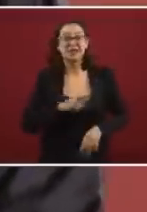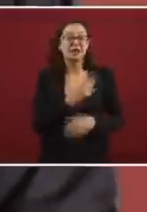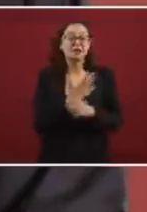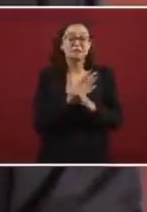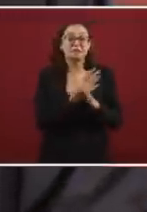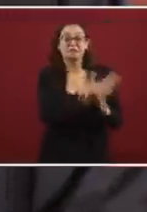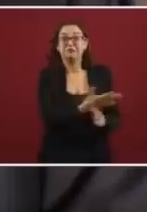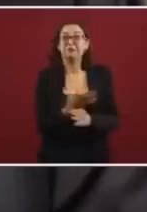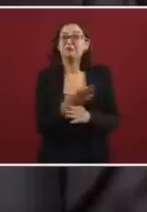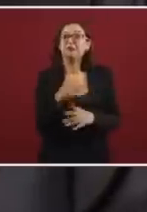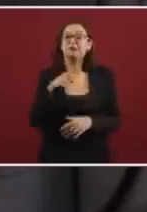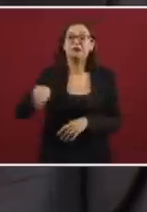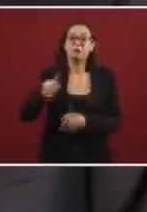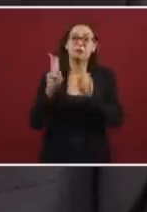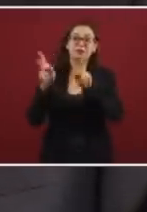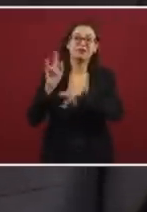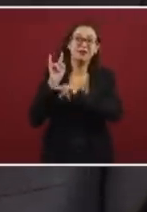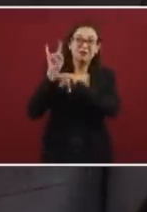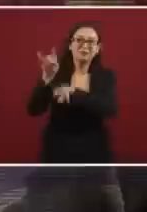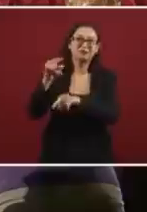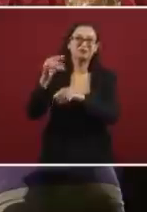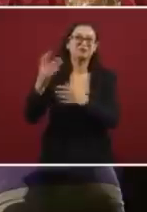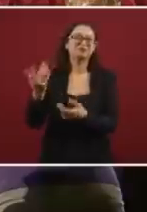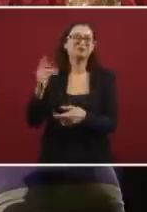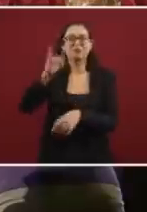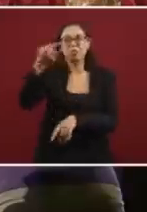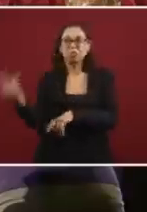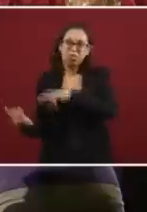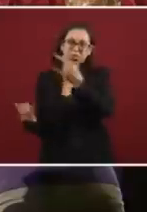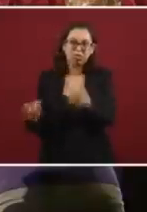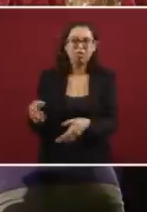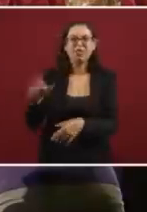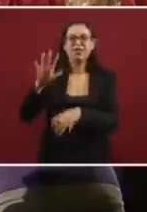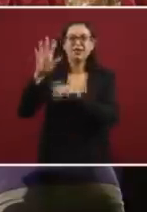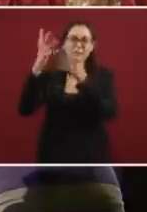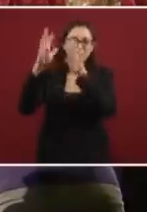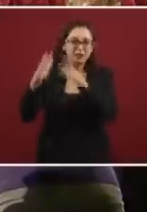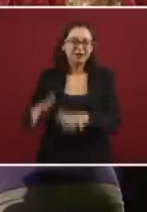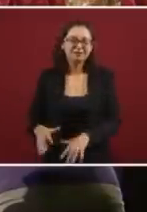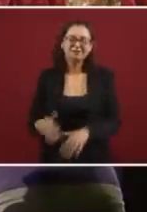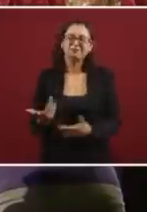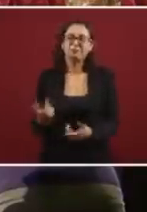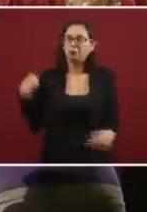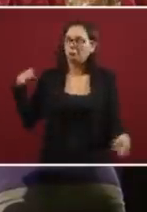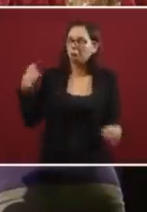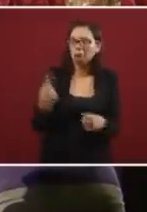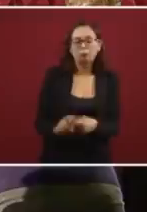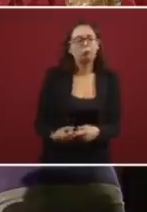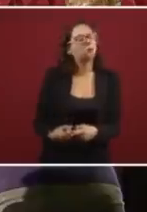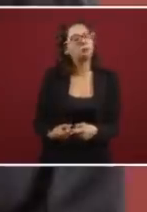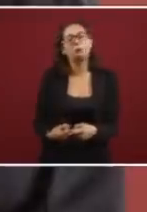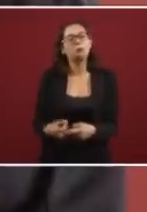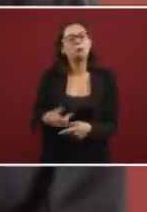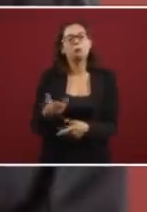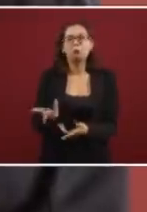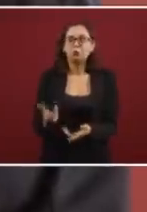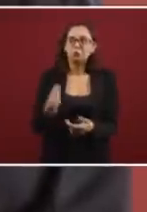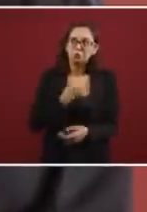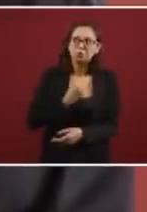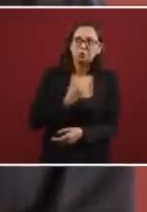los segundos pies y no se han caído afortunadamente han aguantado hasta